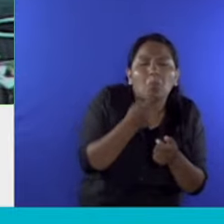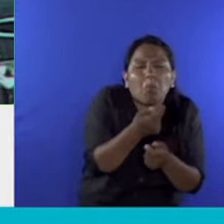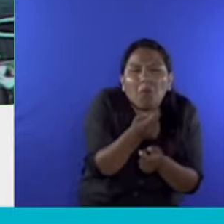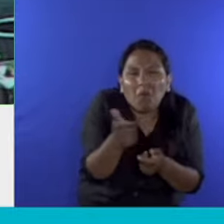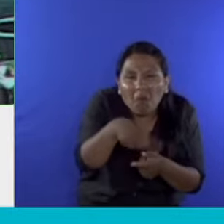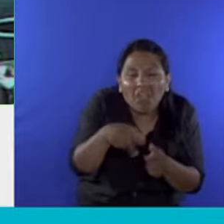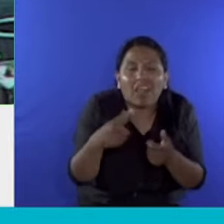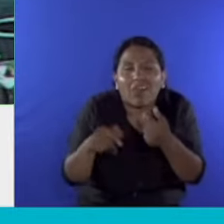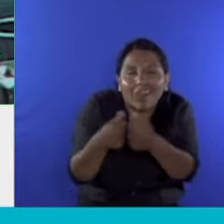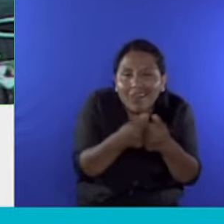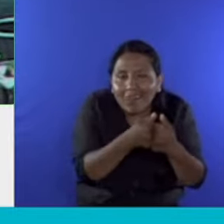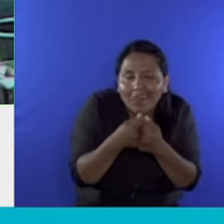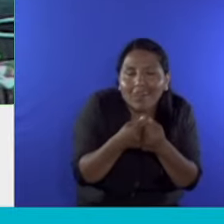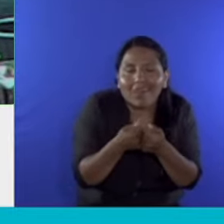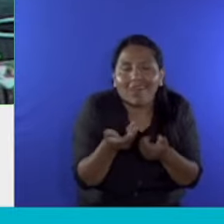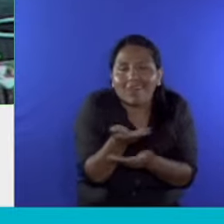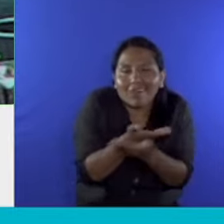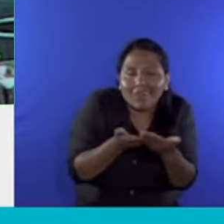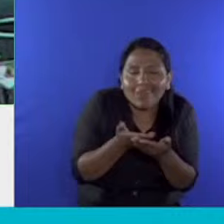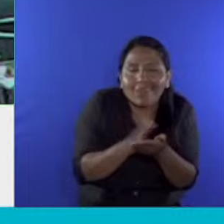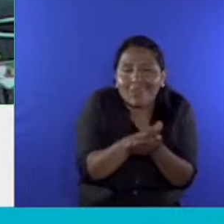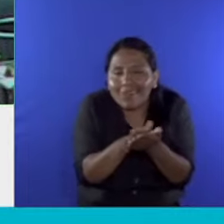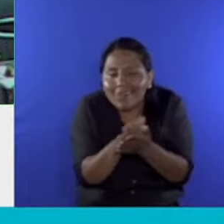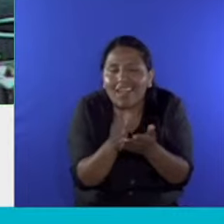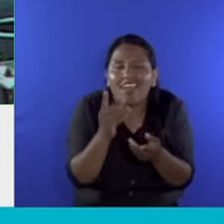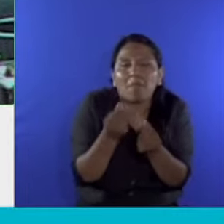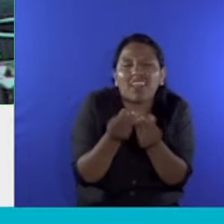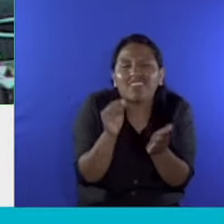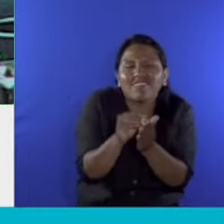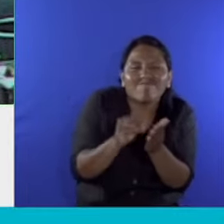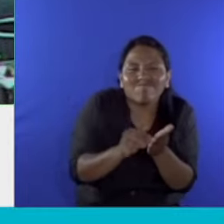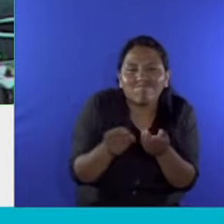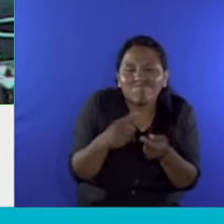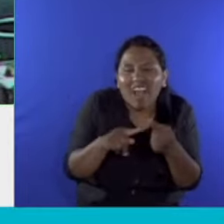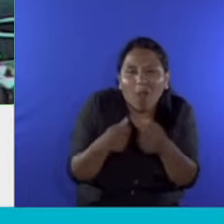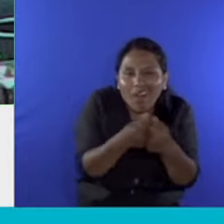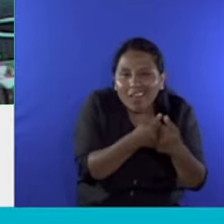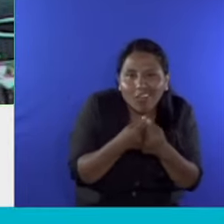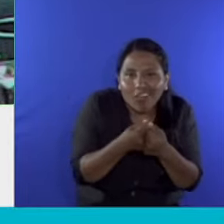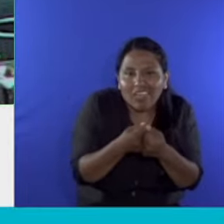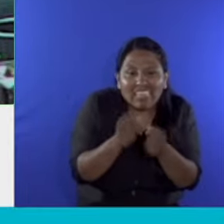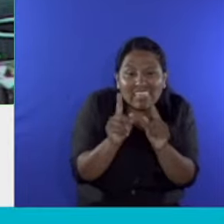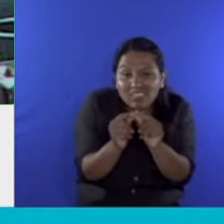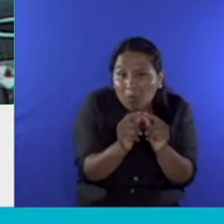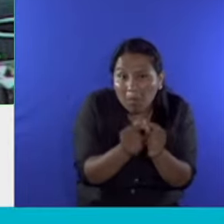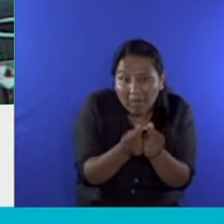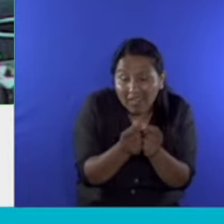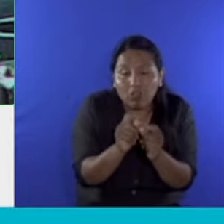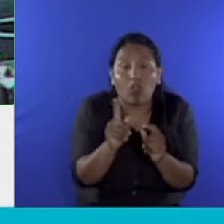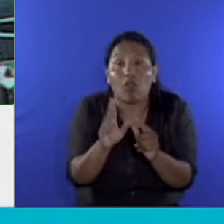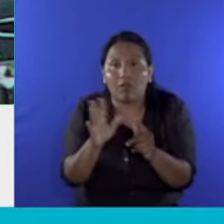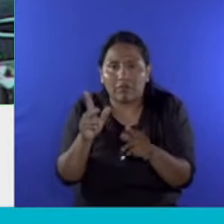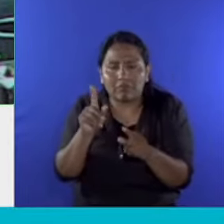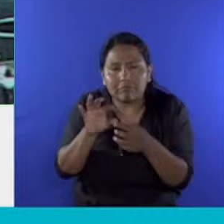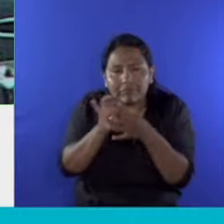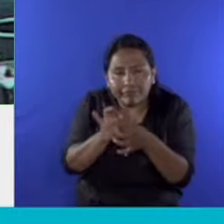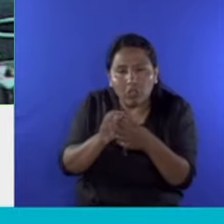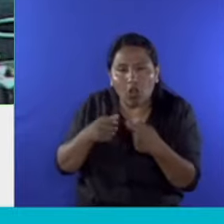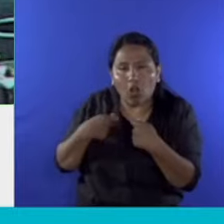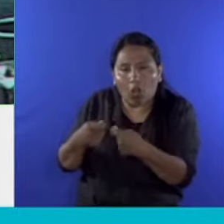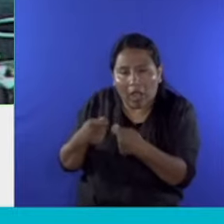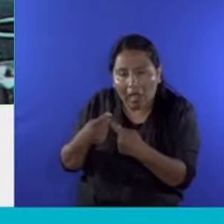se ponen de acuerdo, que se cartelizan, que fijan precios y que esos precios no están relacionados con los costos,